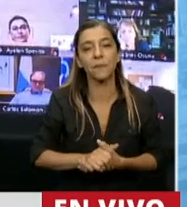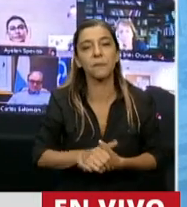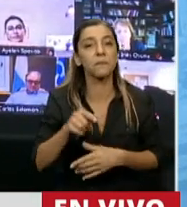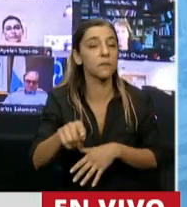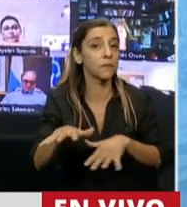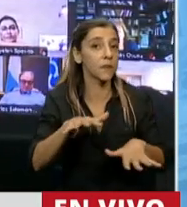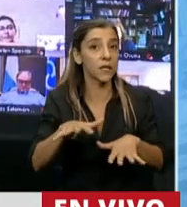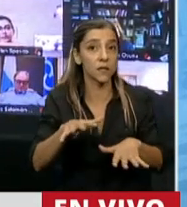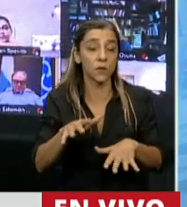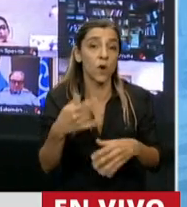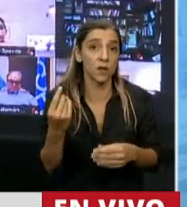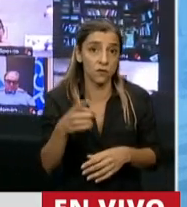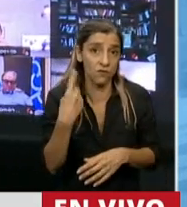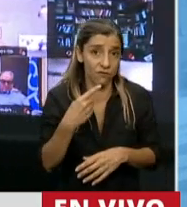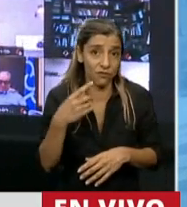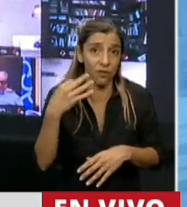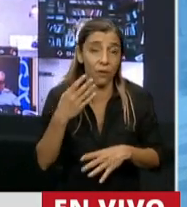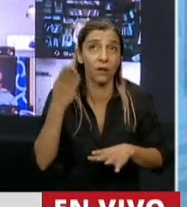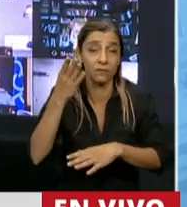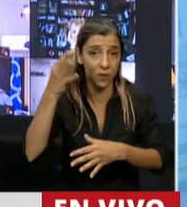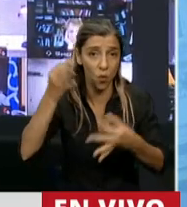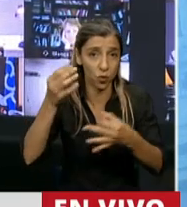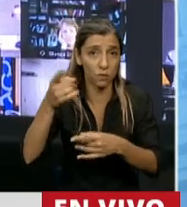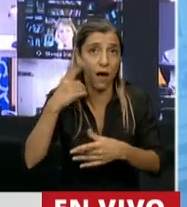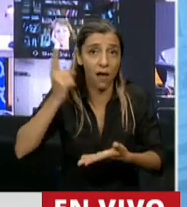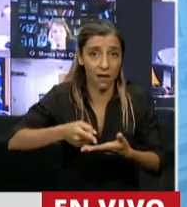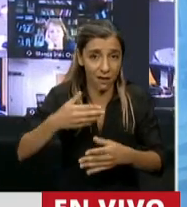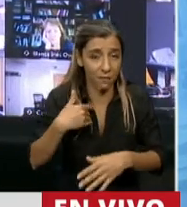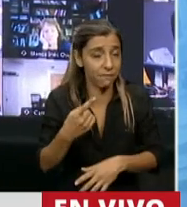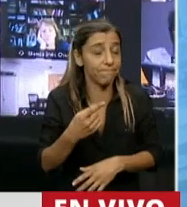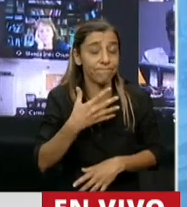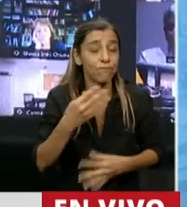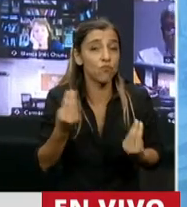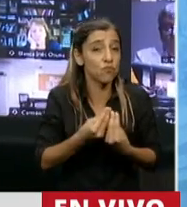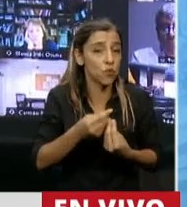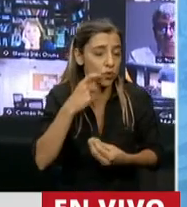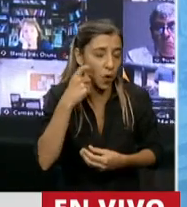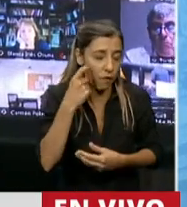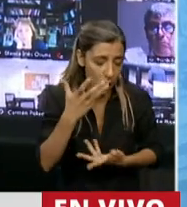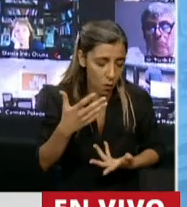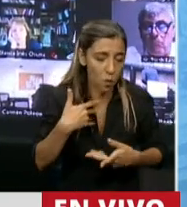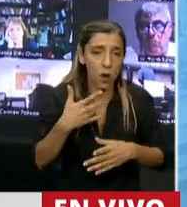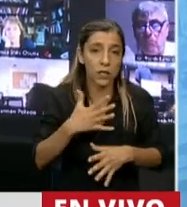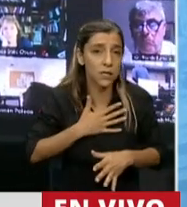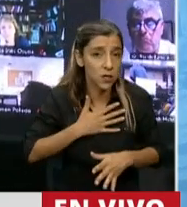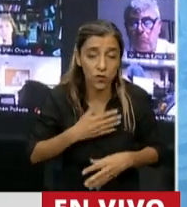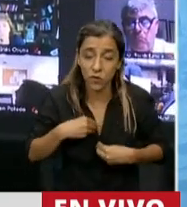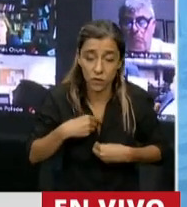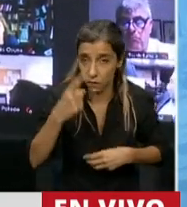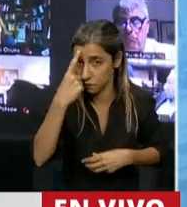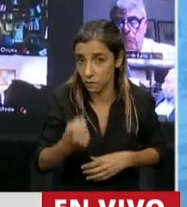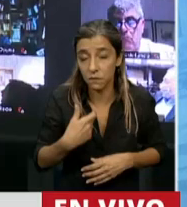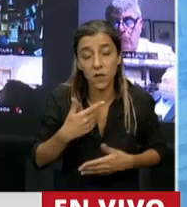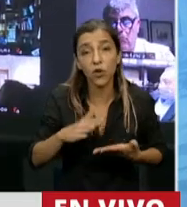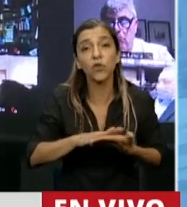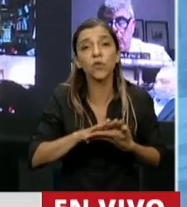que para muchos fue bochornosa, para mí fue triste, pero una situación que sucedió finalmente. Y esto tuvo que resolverlo